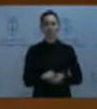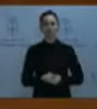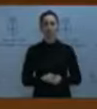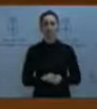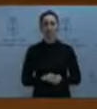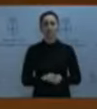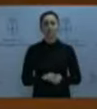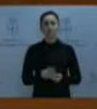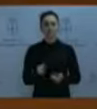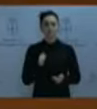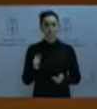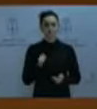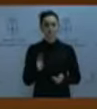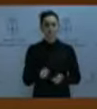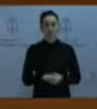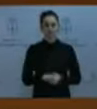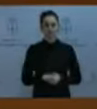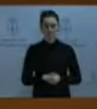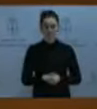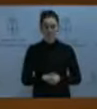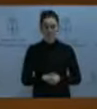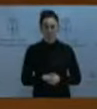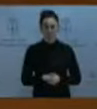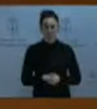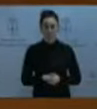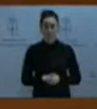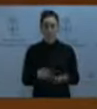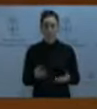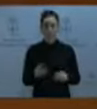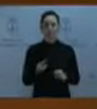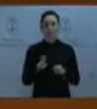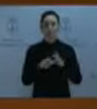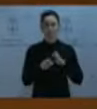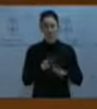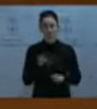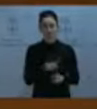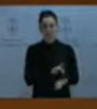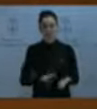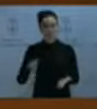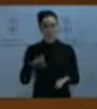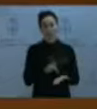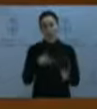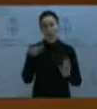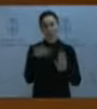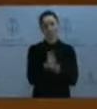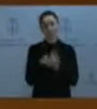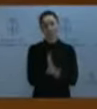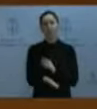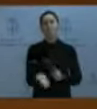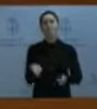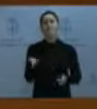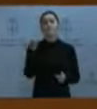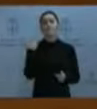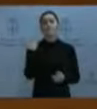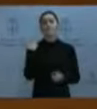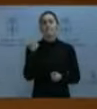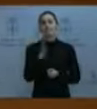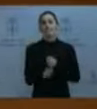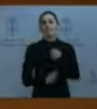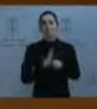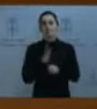y también en Bruselas, ya durante la pasada legislatura, y lo seguimos haciendo en